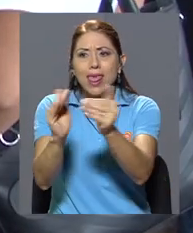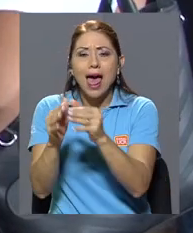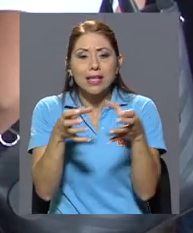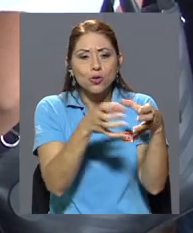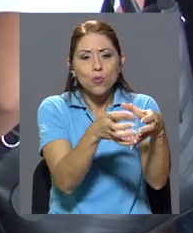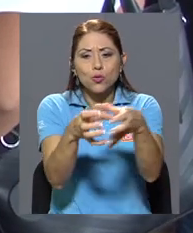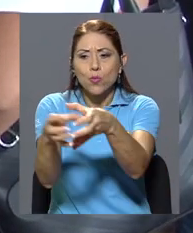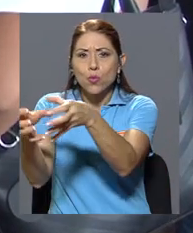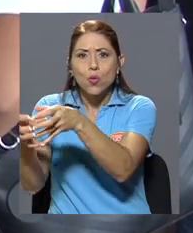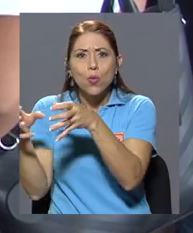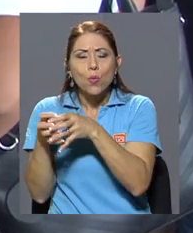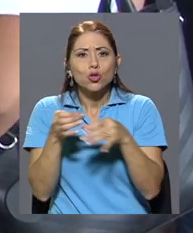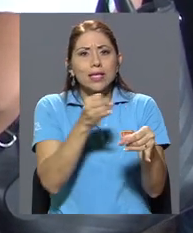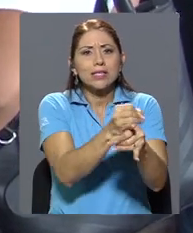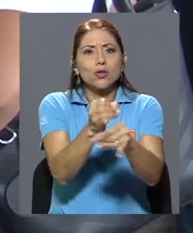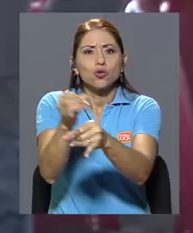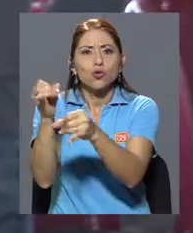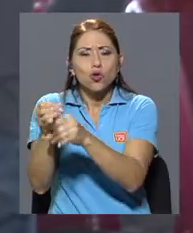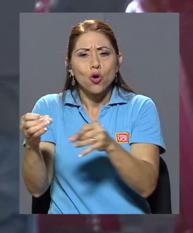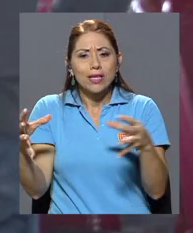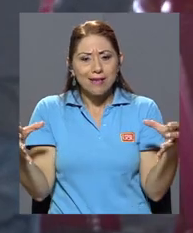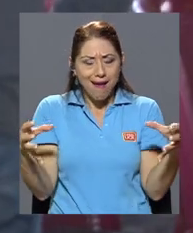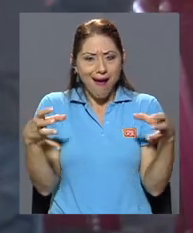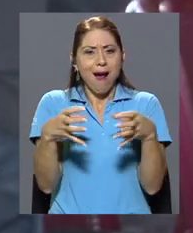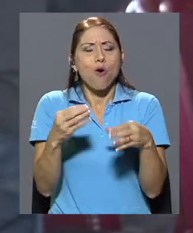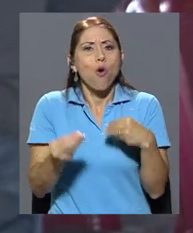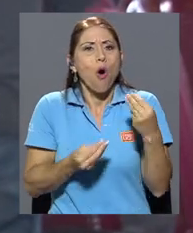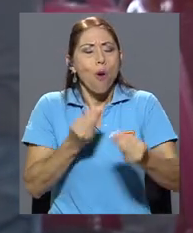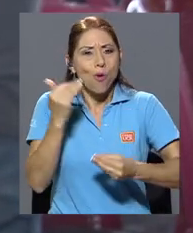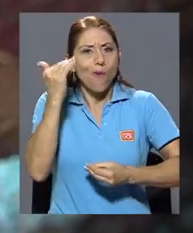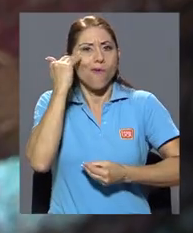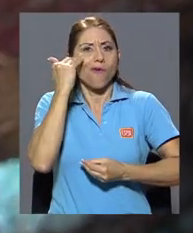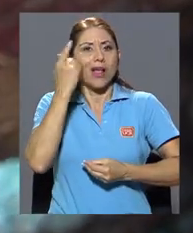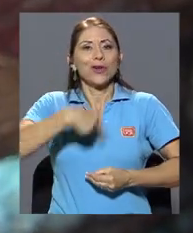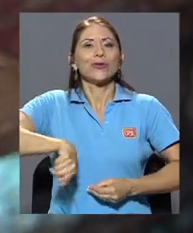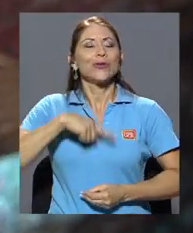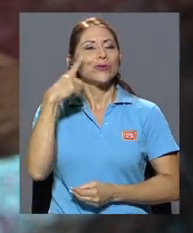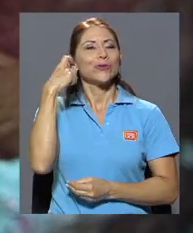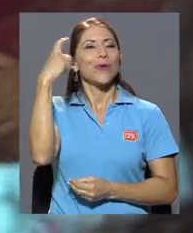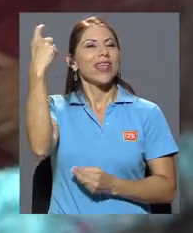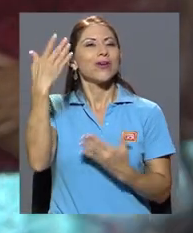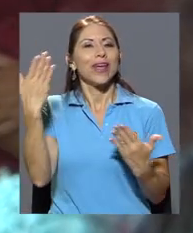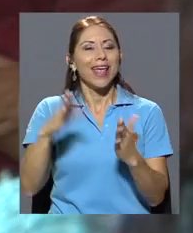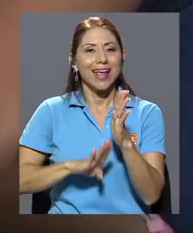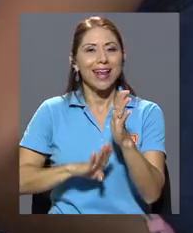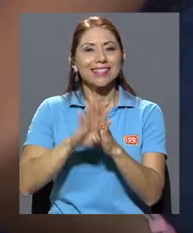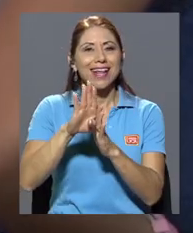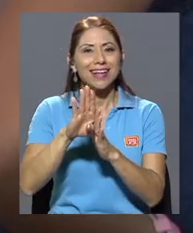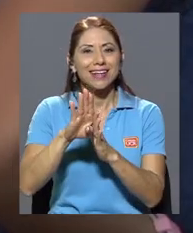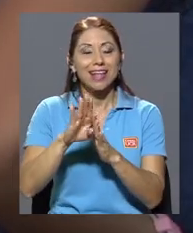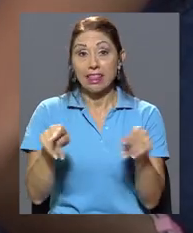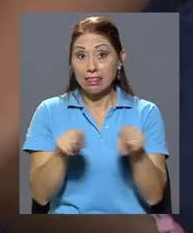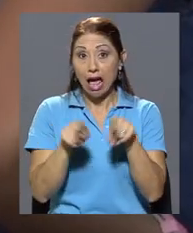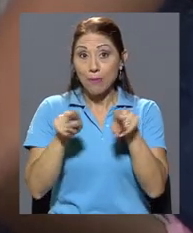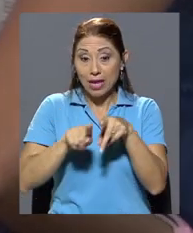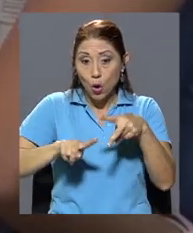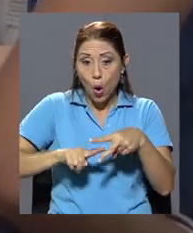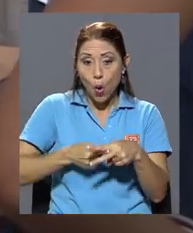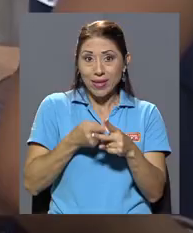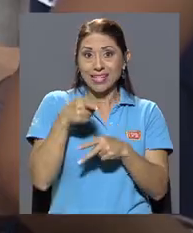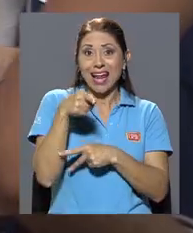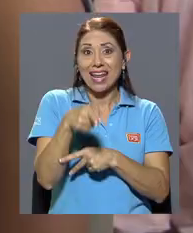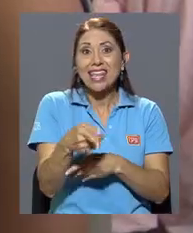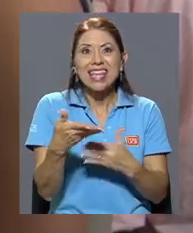diferentes grupos, de diferentes instituciones, y el sueño de nosotros es crecer. También comenzará a funcionar en la